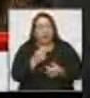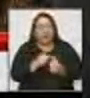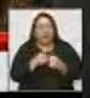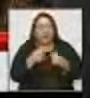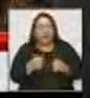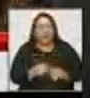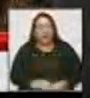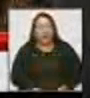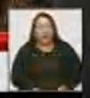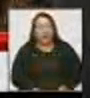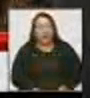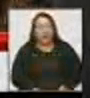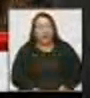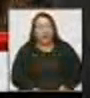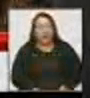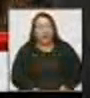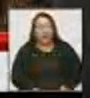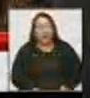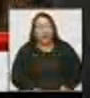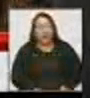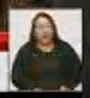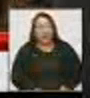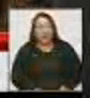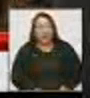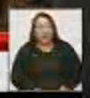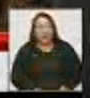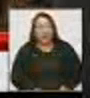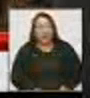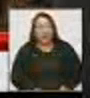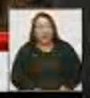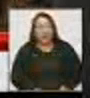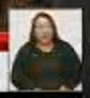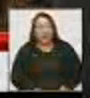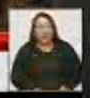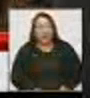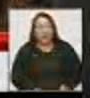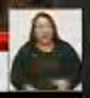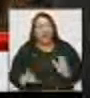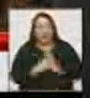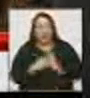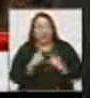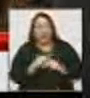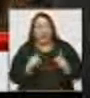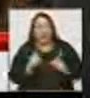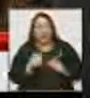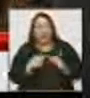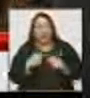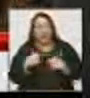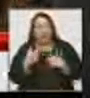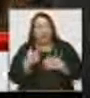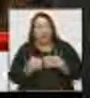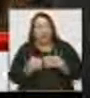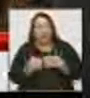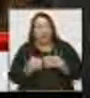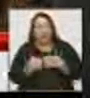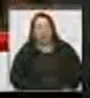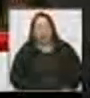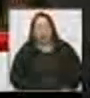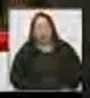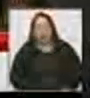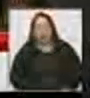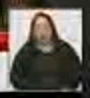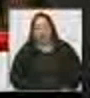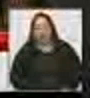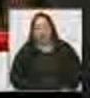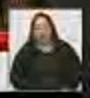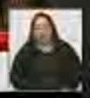la insistencia. Aquí se está aprobando otra ley que es absolutamente distinta. Entonces yo quisiera que se me explique, señor,